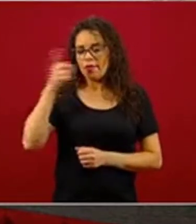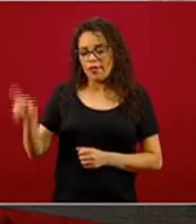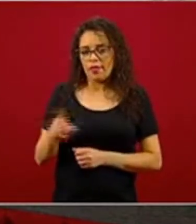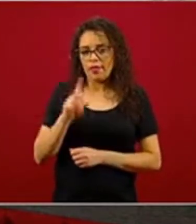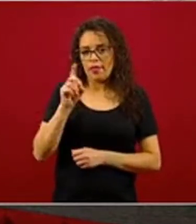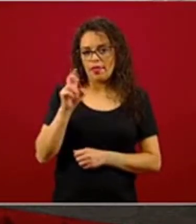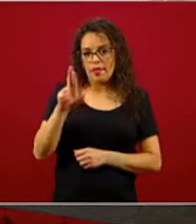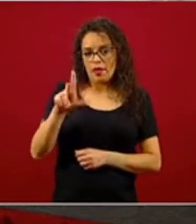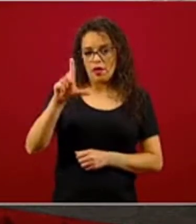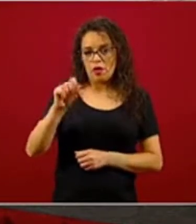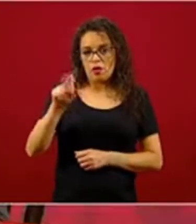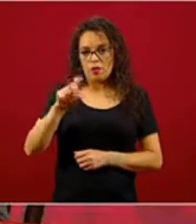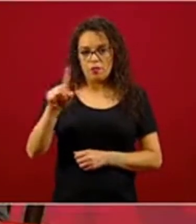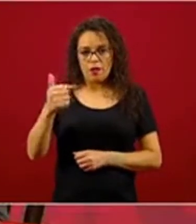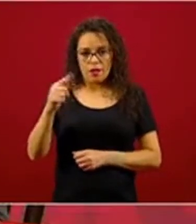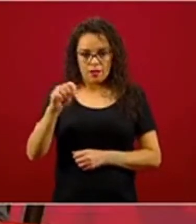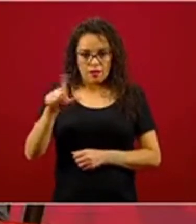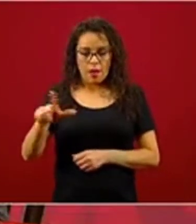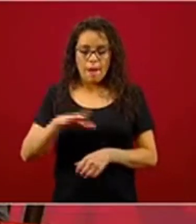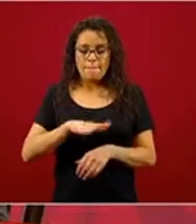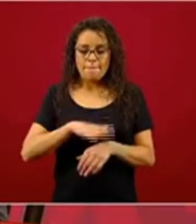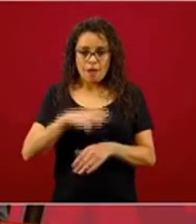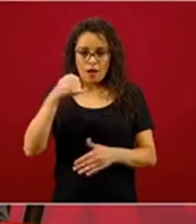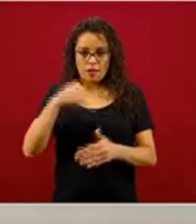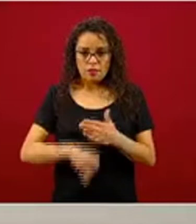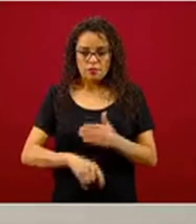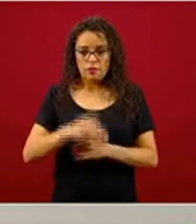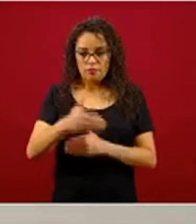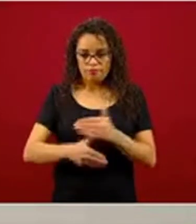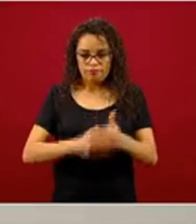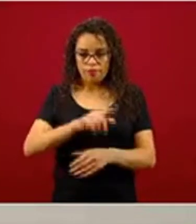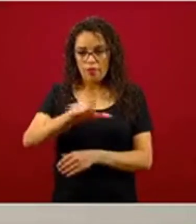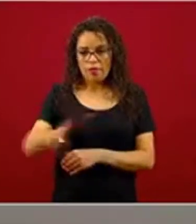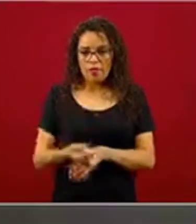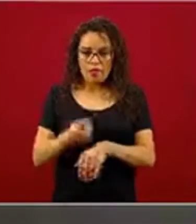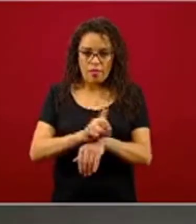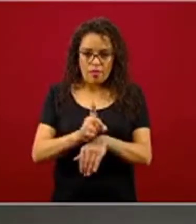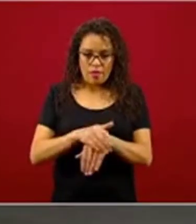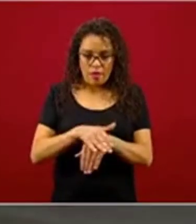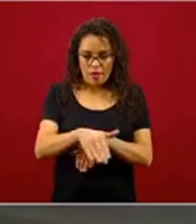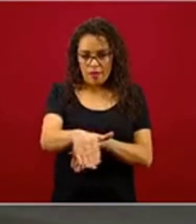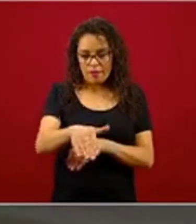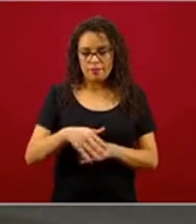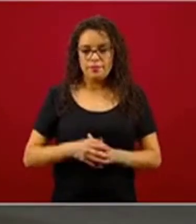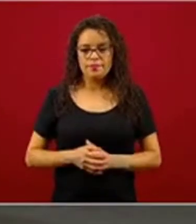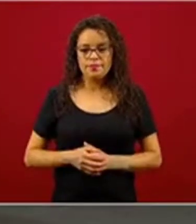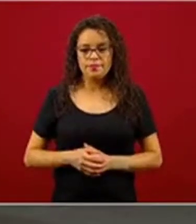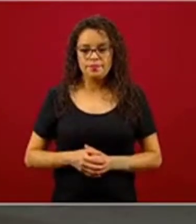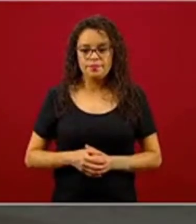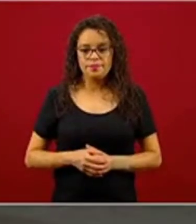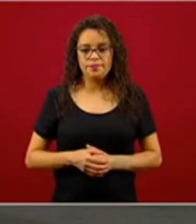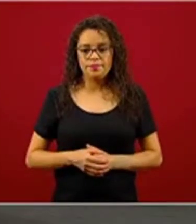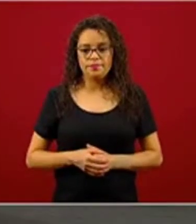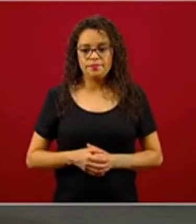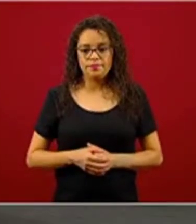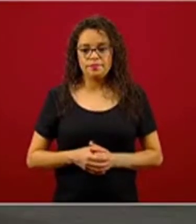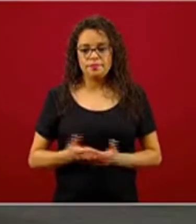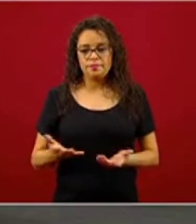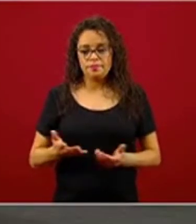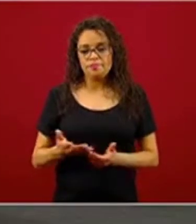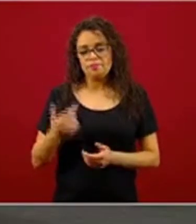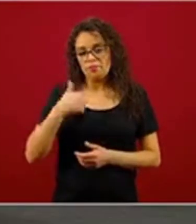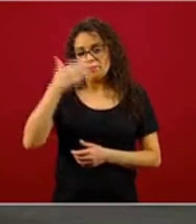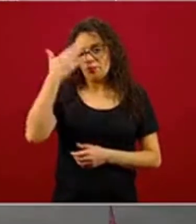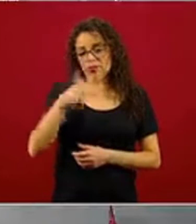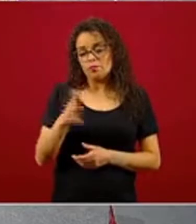vamos a seguir dando detalles al respecto en los próximos días. Yo sé que a lo mejor no tiene el tema preparado. Si nos